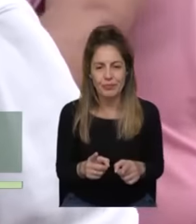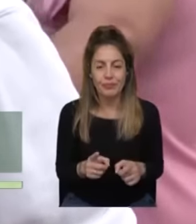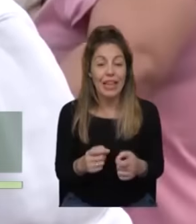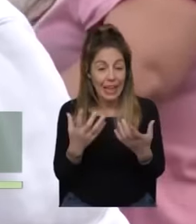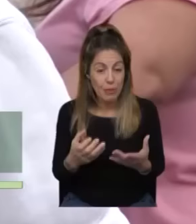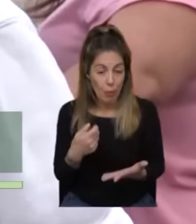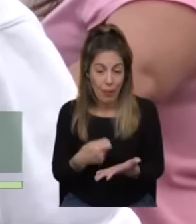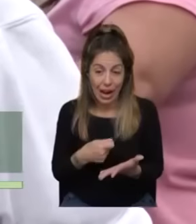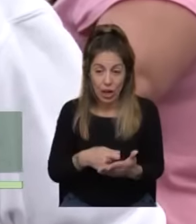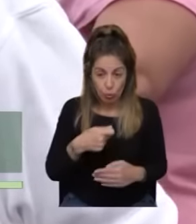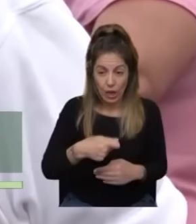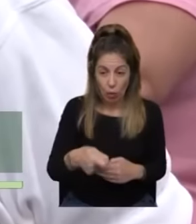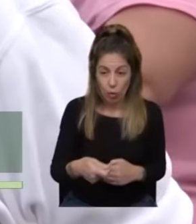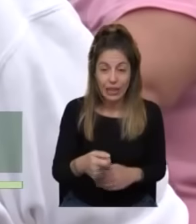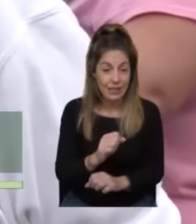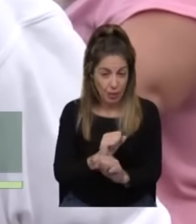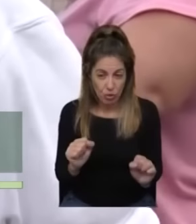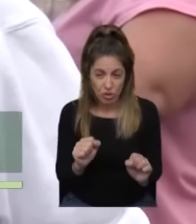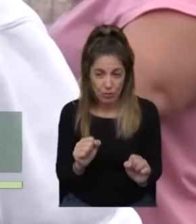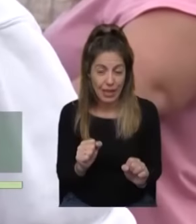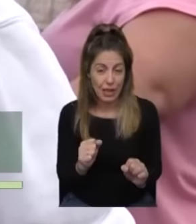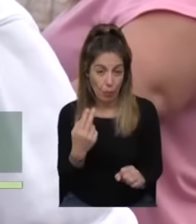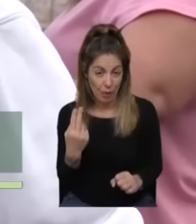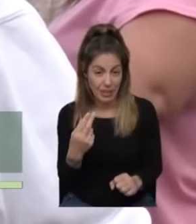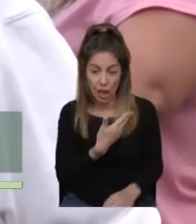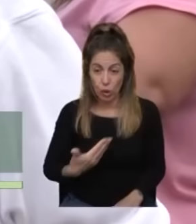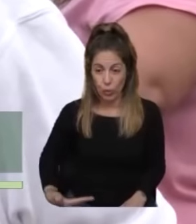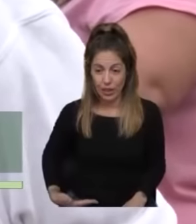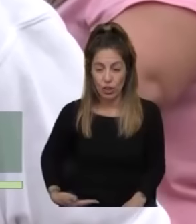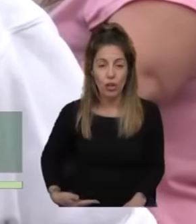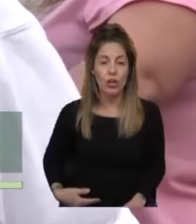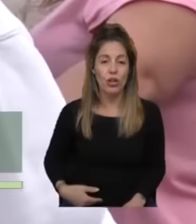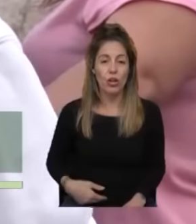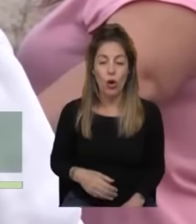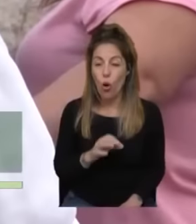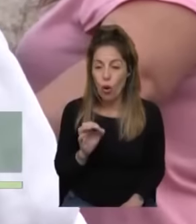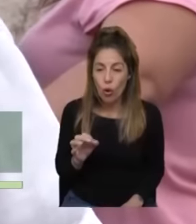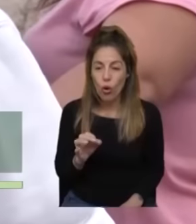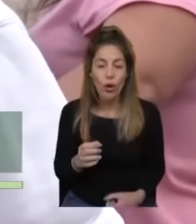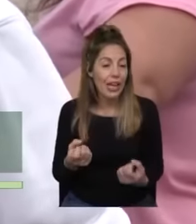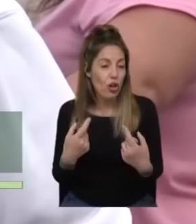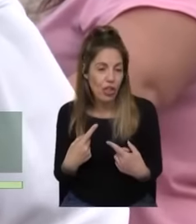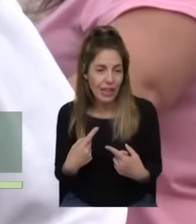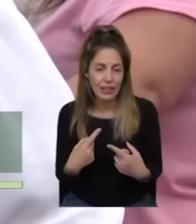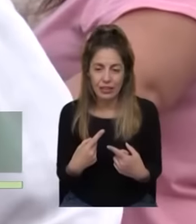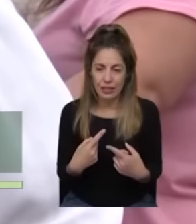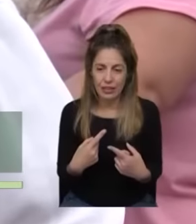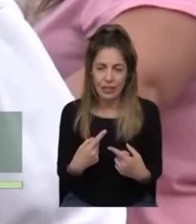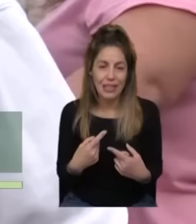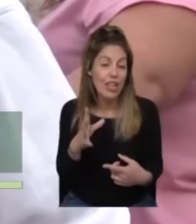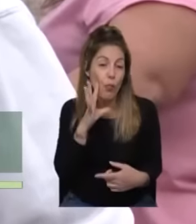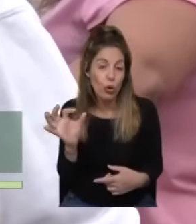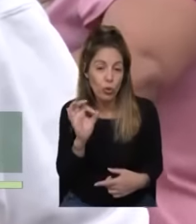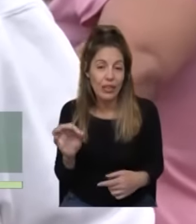dispuesto a pagar una cuota si es posible que nos deje el dueño esta posibilidad o que nos den esa chance